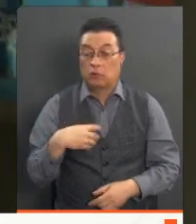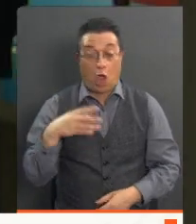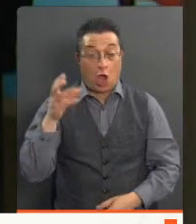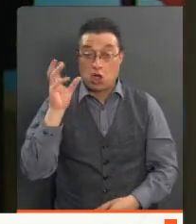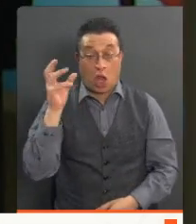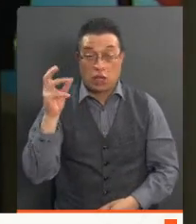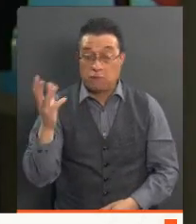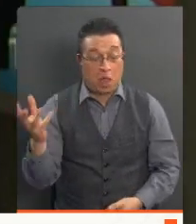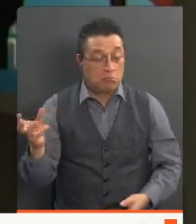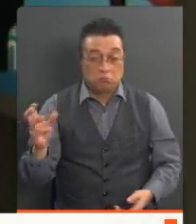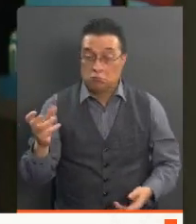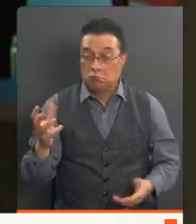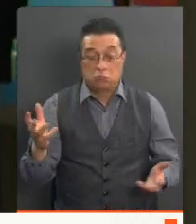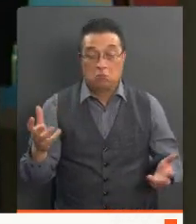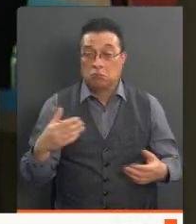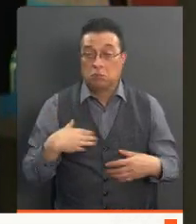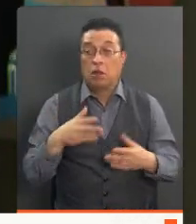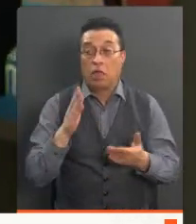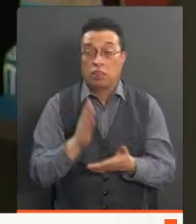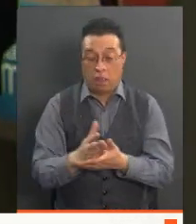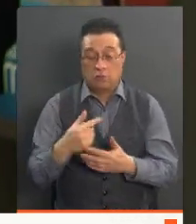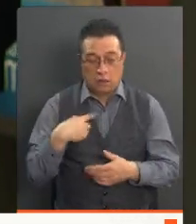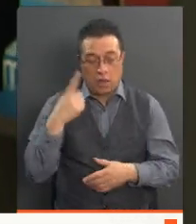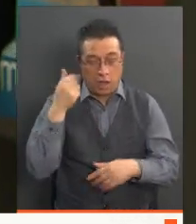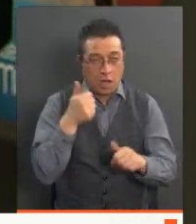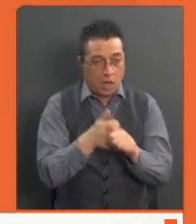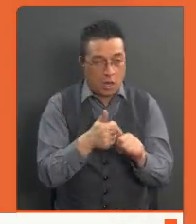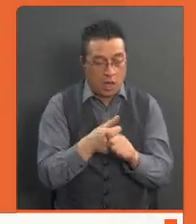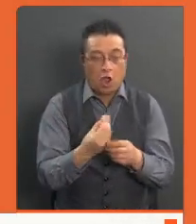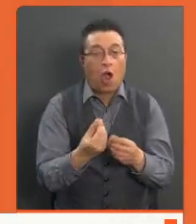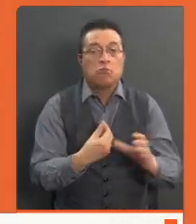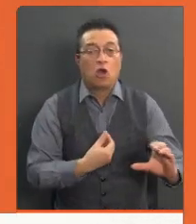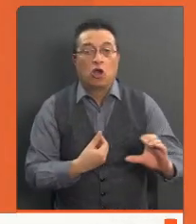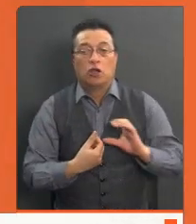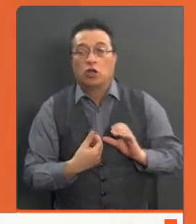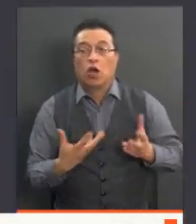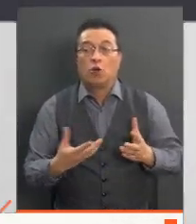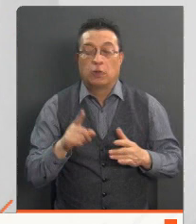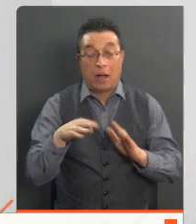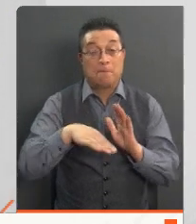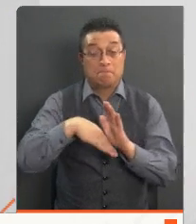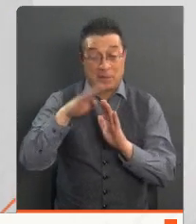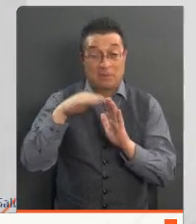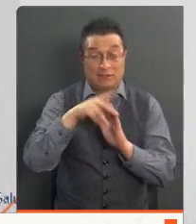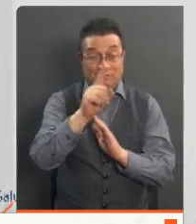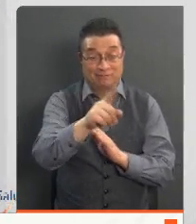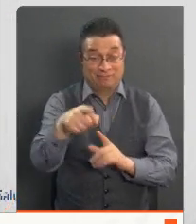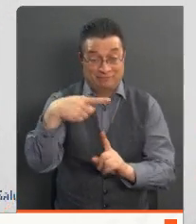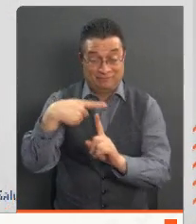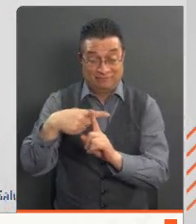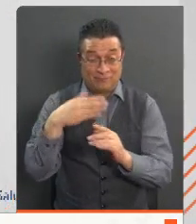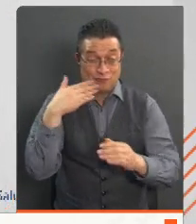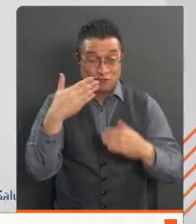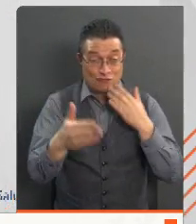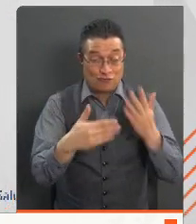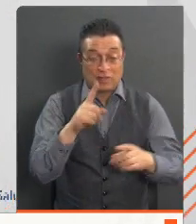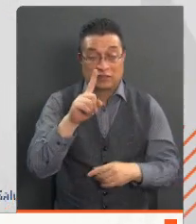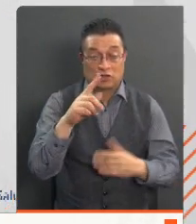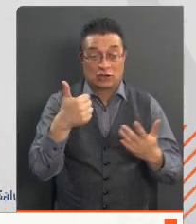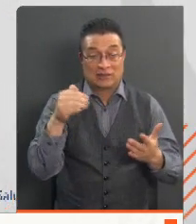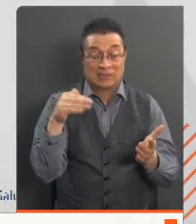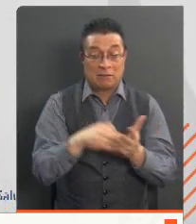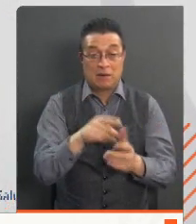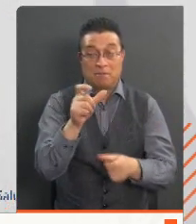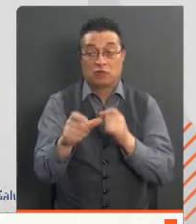No lo sabía. Entonces debería asesorarme para conseguir esos excedentes. La mayoría de los beneficiados, casi 160.000 personas,